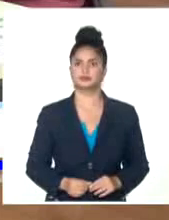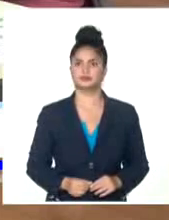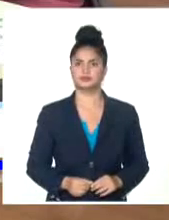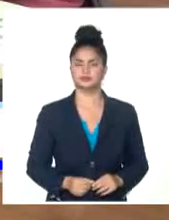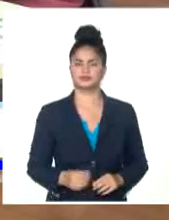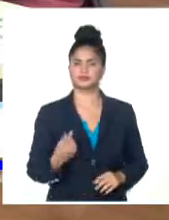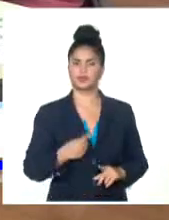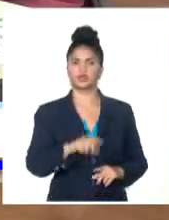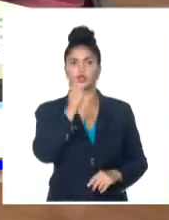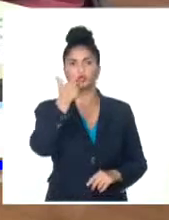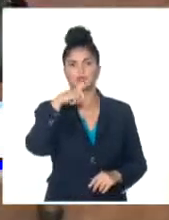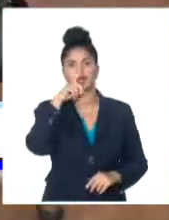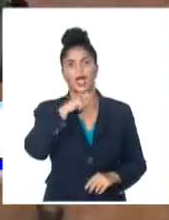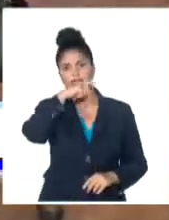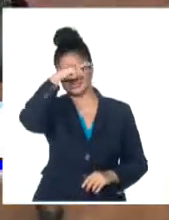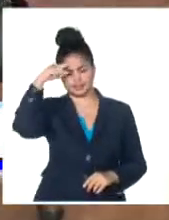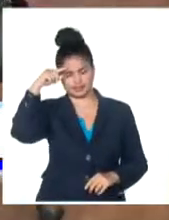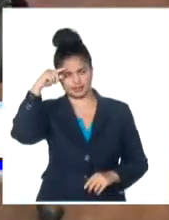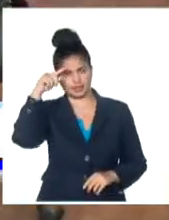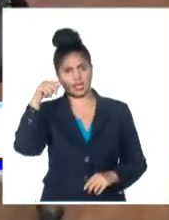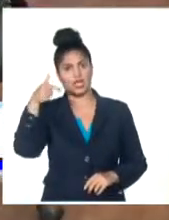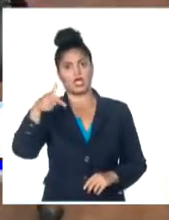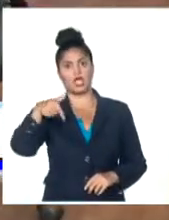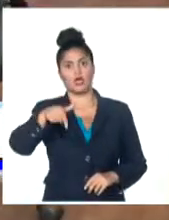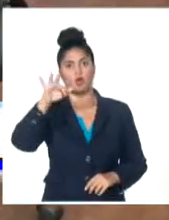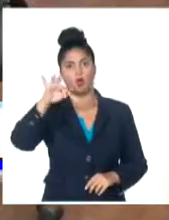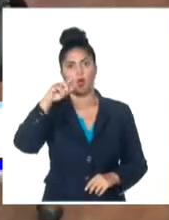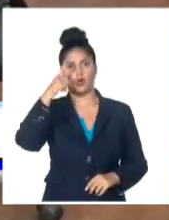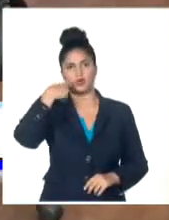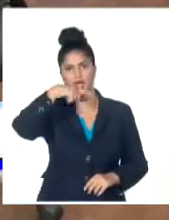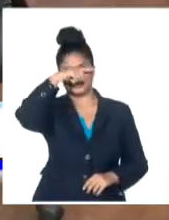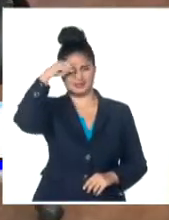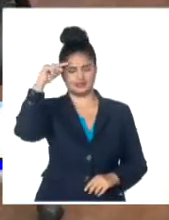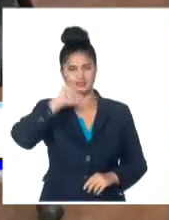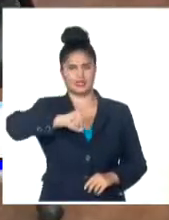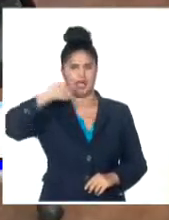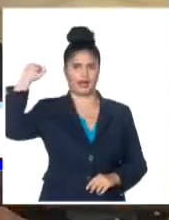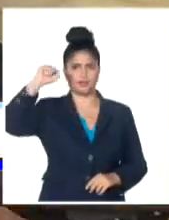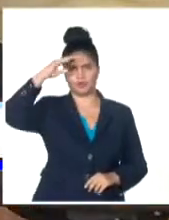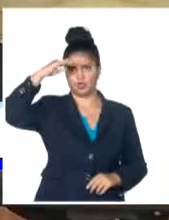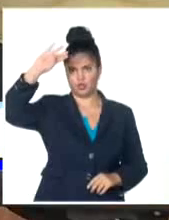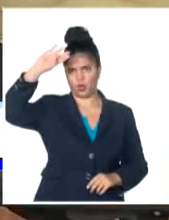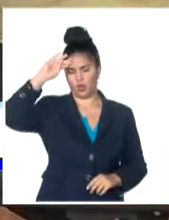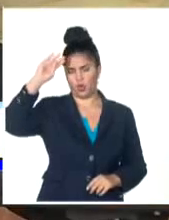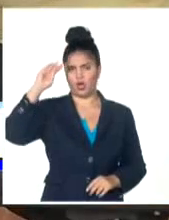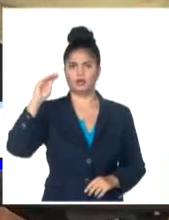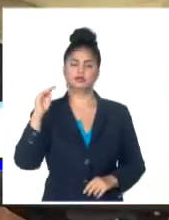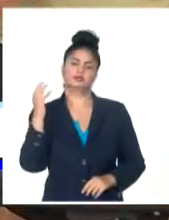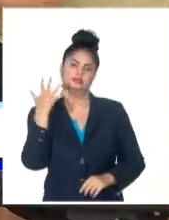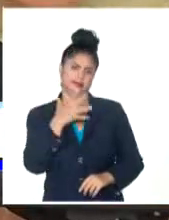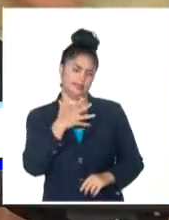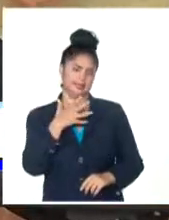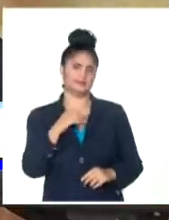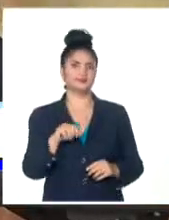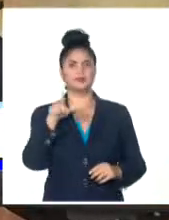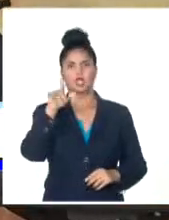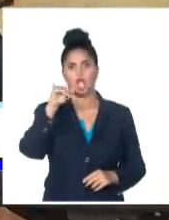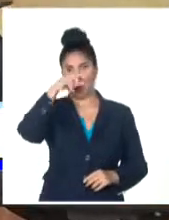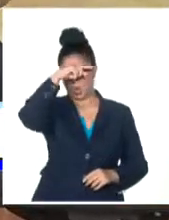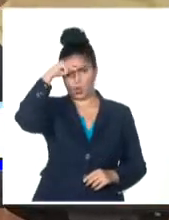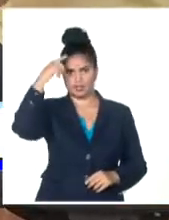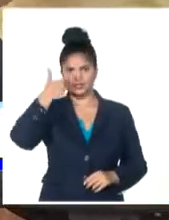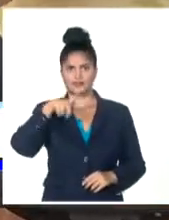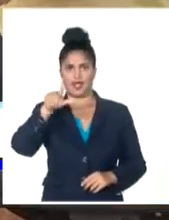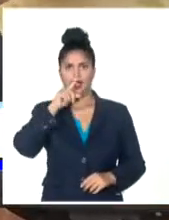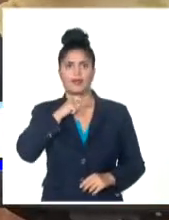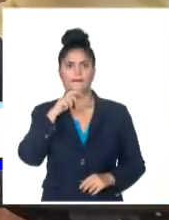igual que el danés Jonas Bull al triunfar ante Carlos Daniel Albornoz. Por Cuba, lo más destacado fueron las tablas de Luis Ernesto Quesada